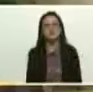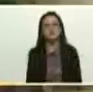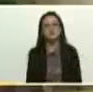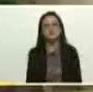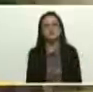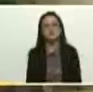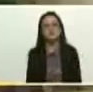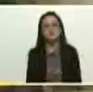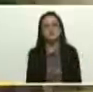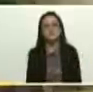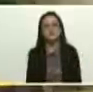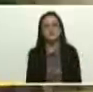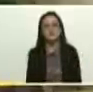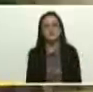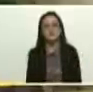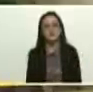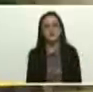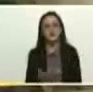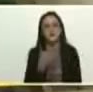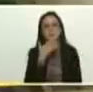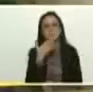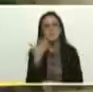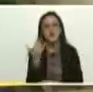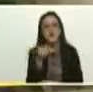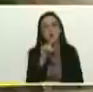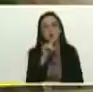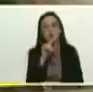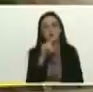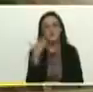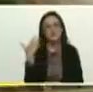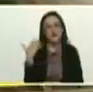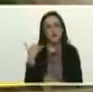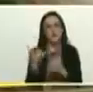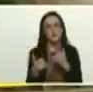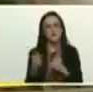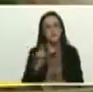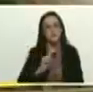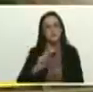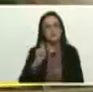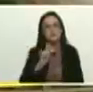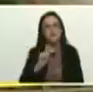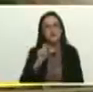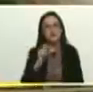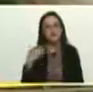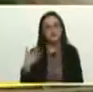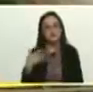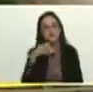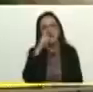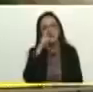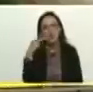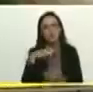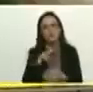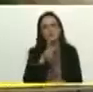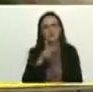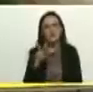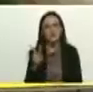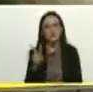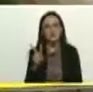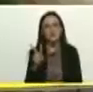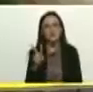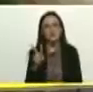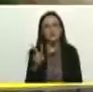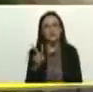porque una de las mejores noticias que hemos tenido en los últimos meses, ya a mediados del año 2022,